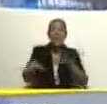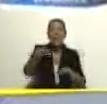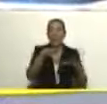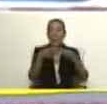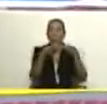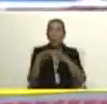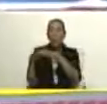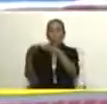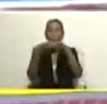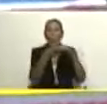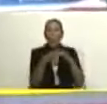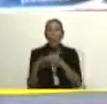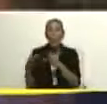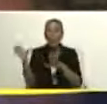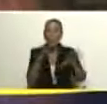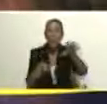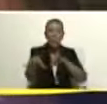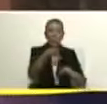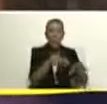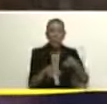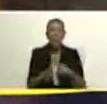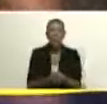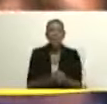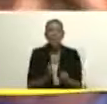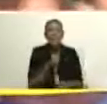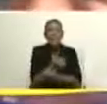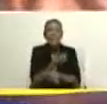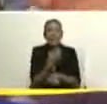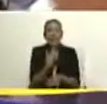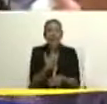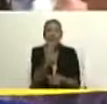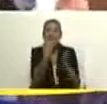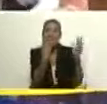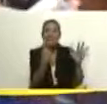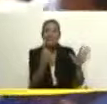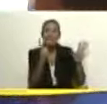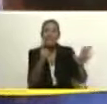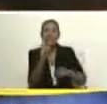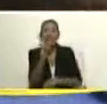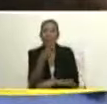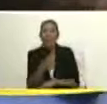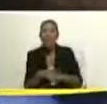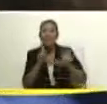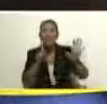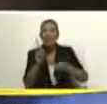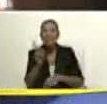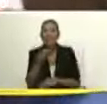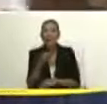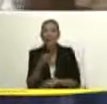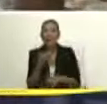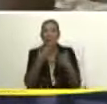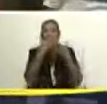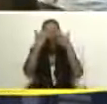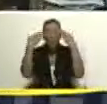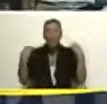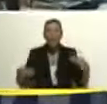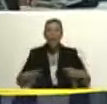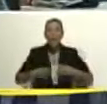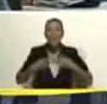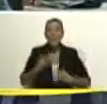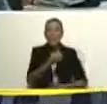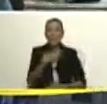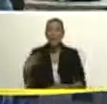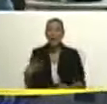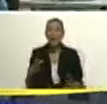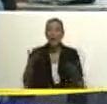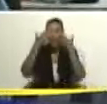mezcladito, primer año. Se acaban de graduar ustedes apenas, sexto grado. ¿Ya se olvidaron de sexto grado? Sí. ¿Ya